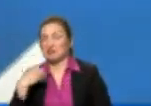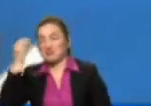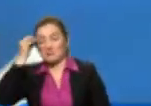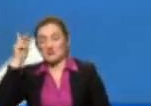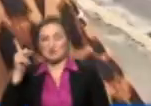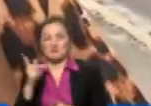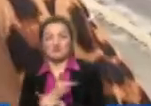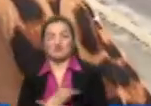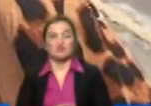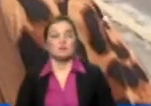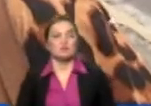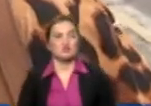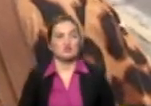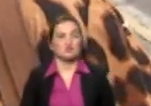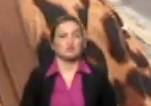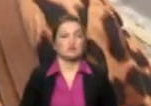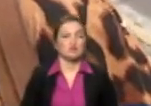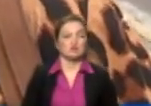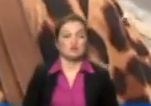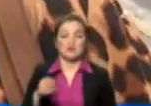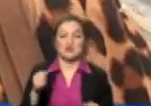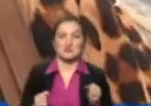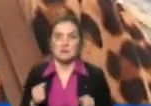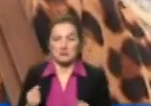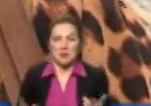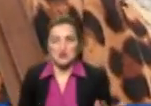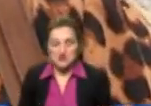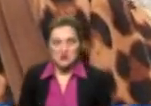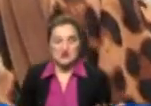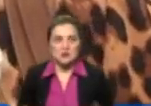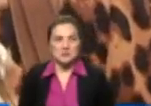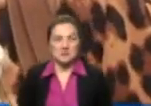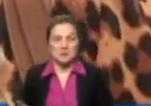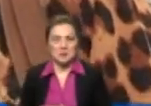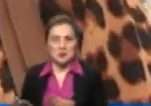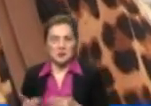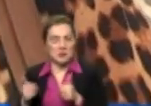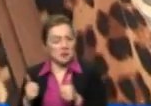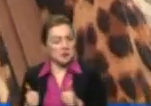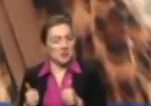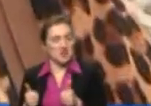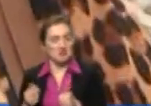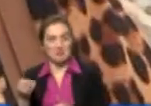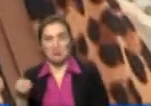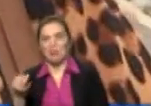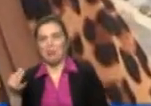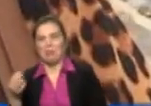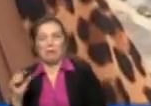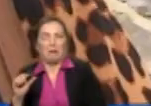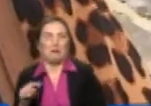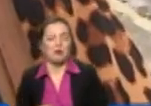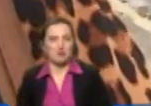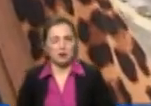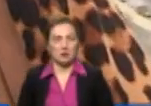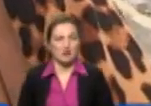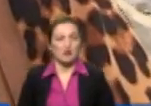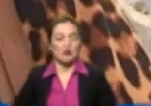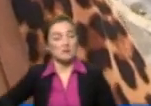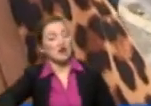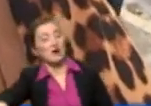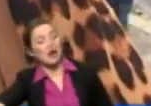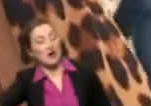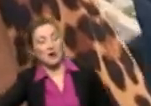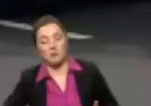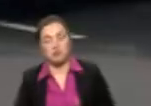es deficiente. Son contados los choferes que realmente de alguna manera brindan el servicio como debería ser, porque no paran en las